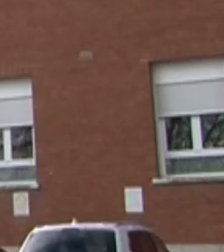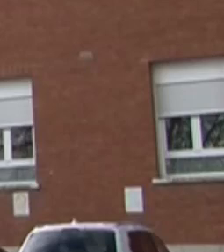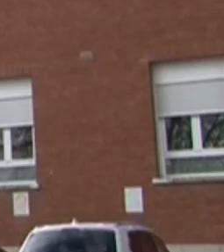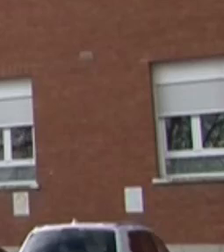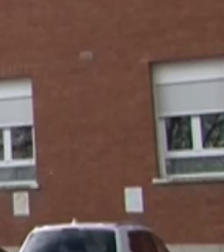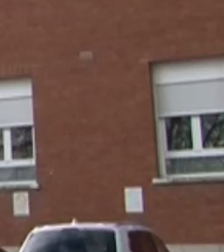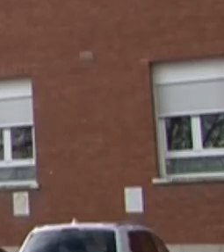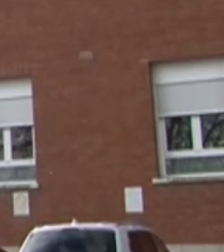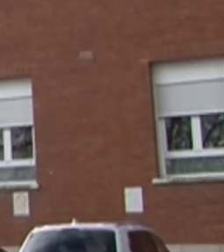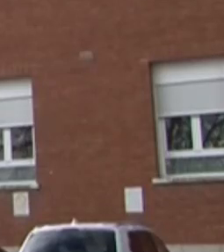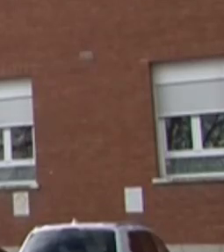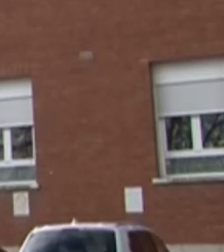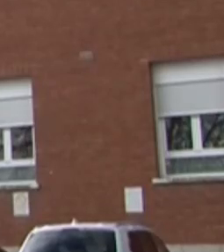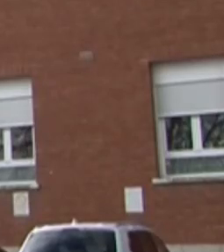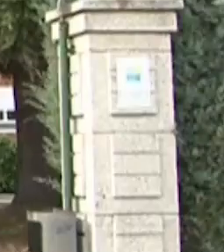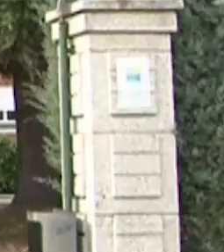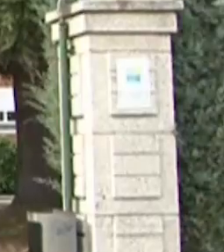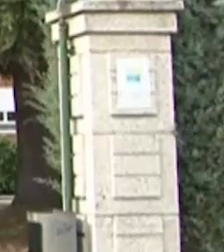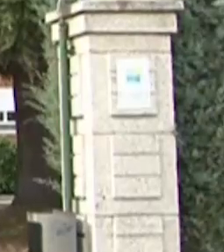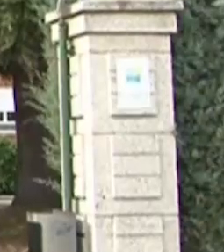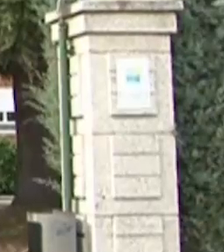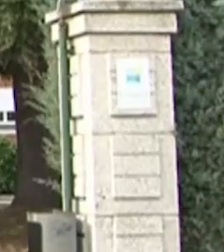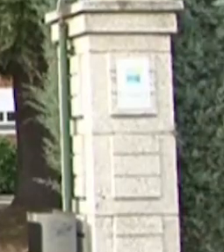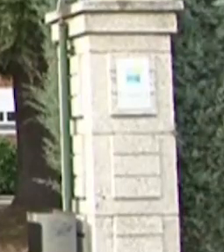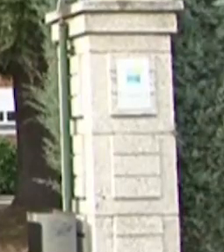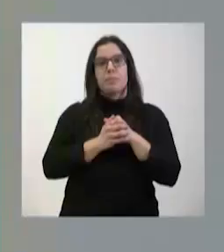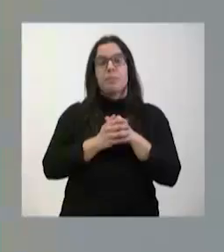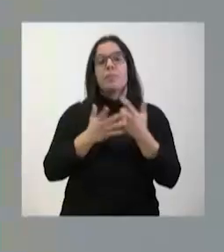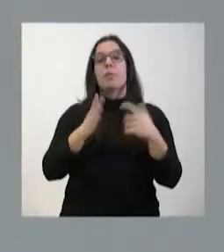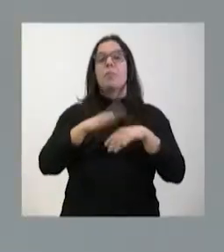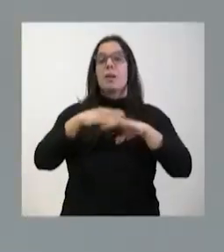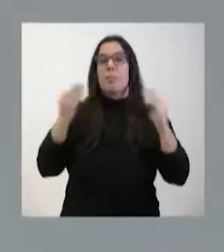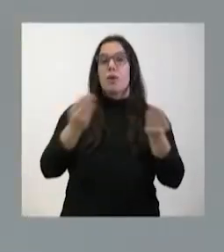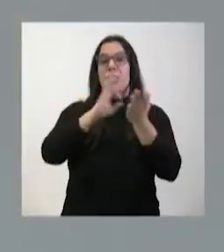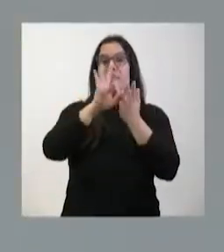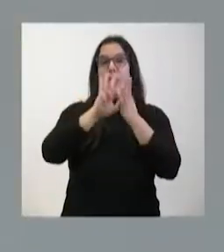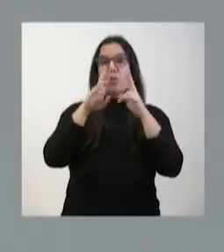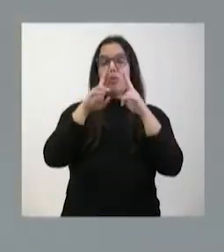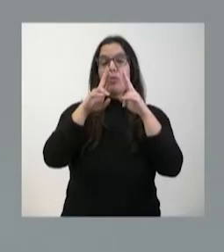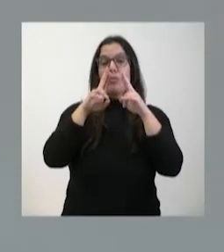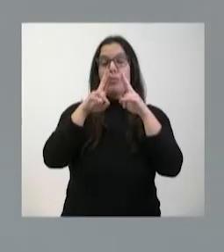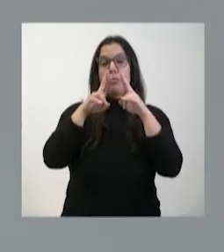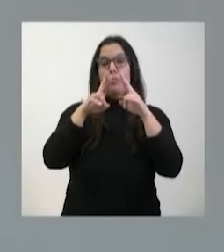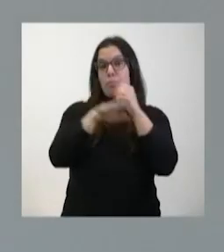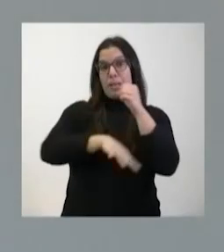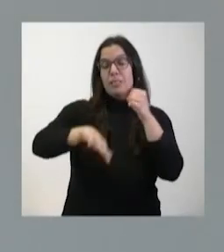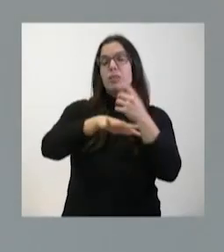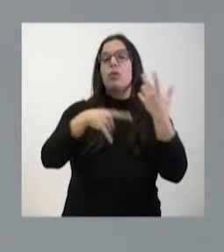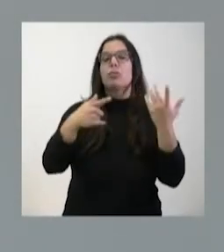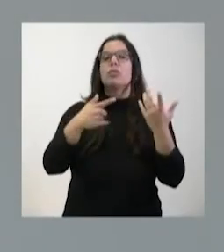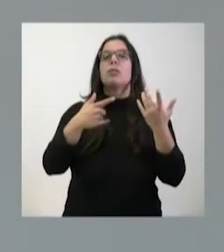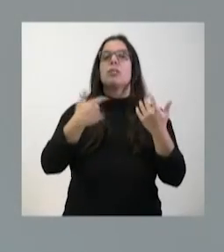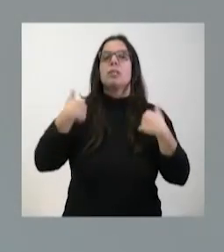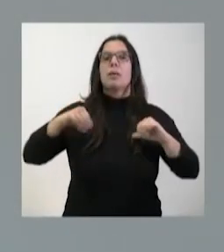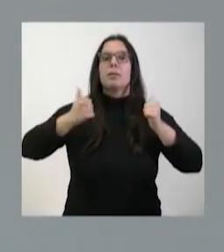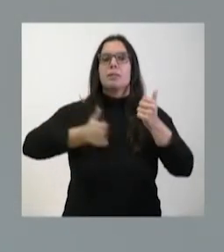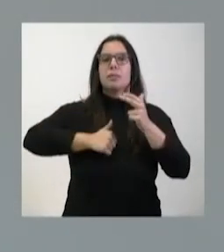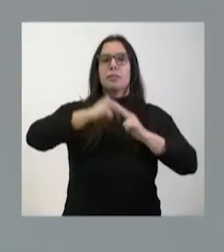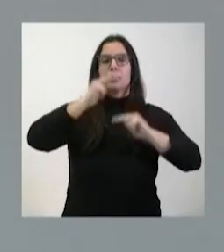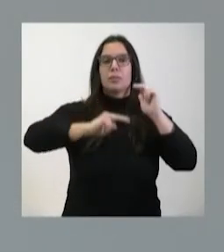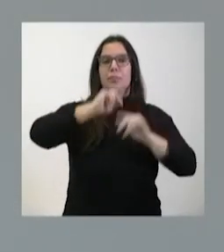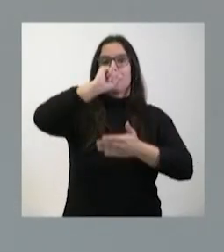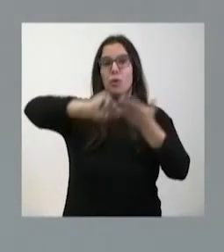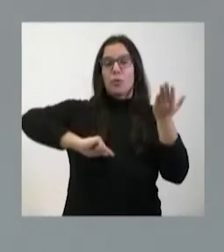Gobierno, la apuesta por el nuevo hospital parece firme. La Junta ha autorizado la contratación de las obras para el